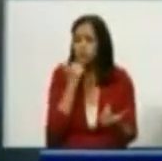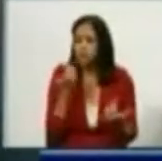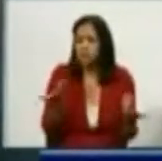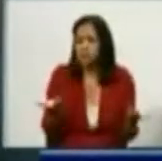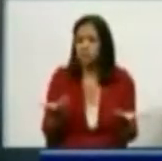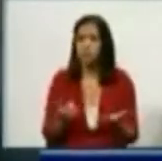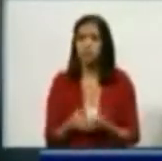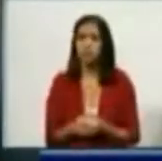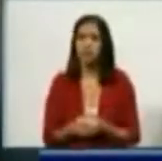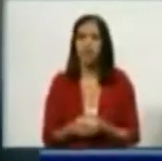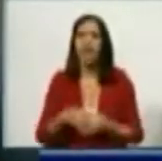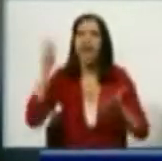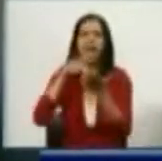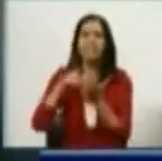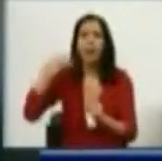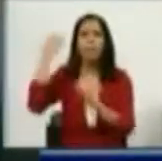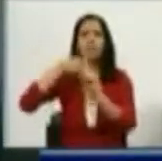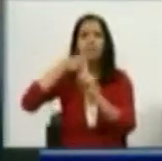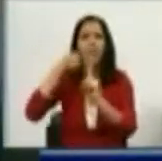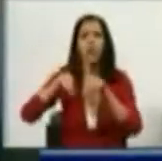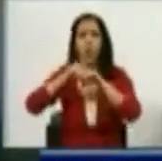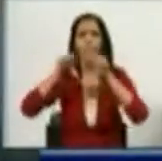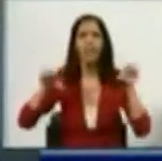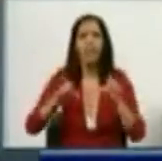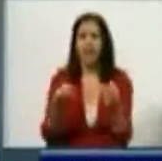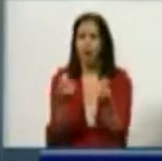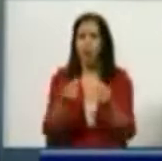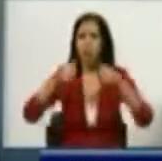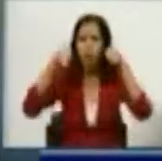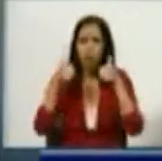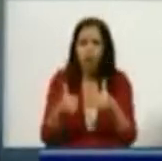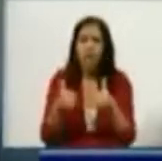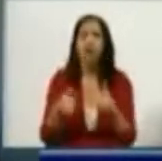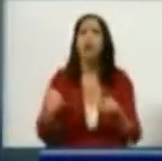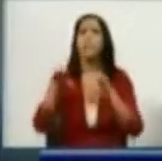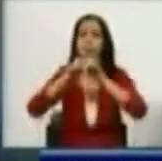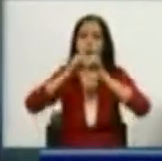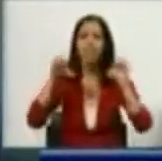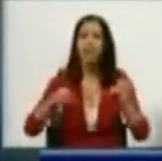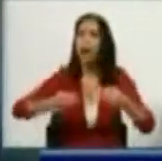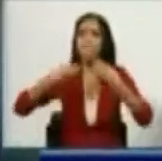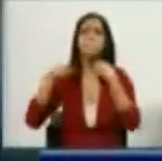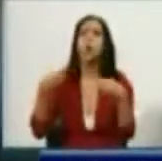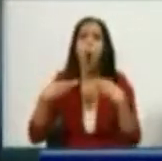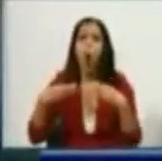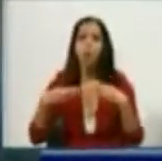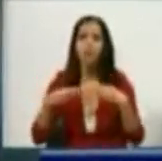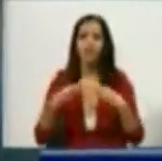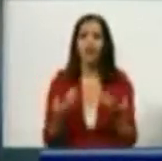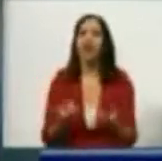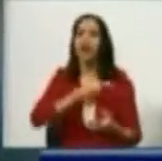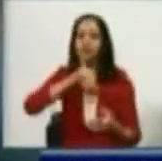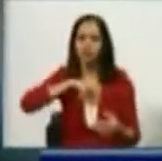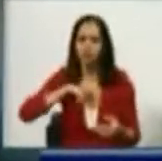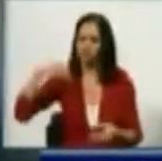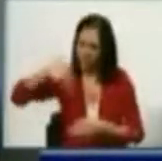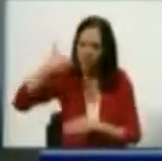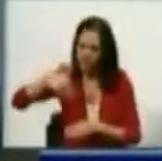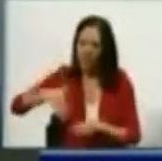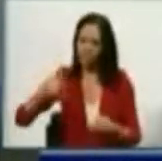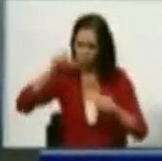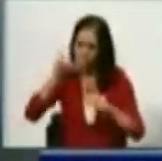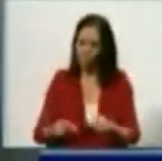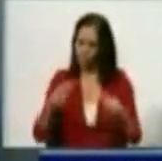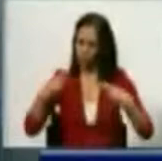aquí estamos buscando con una educación de calidad por una Educación Pública para que tenemos derecho como